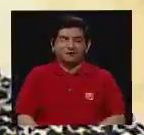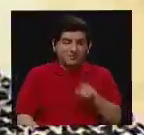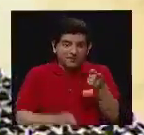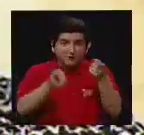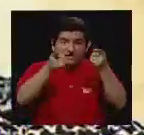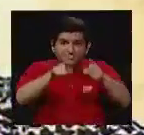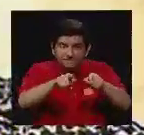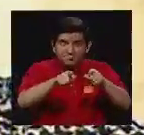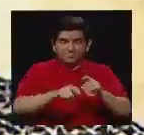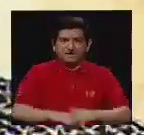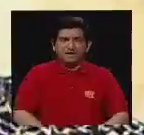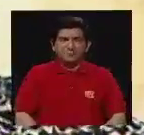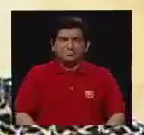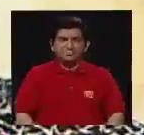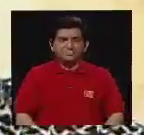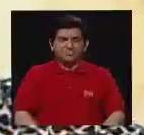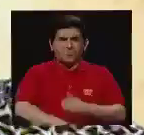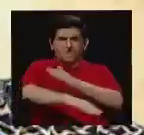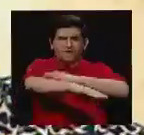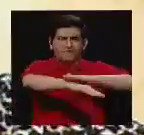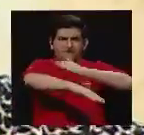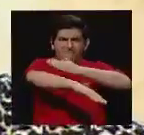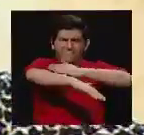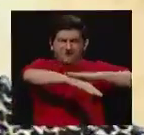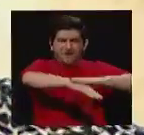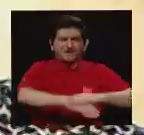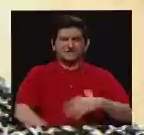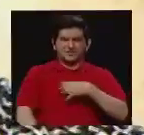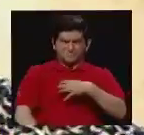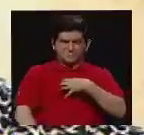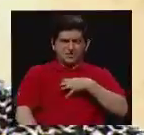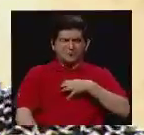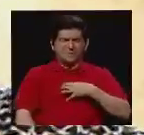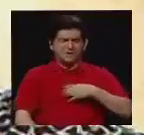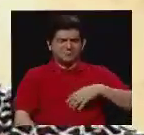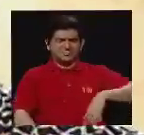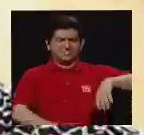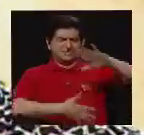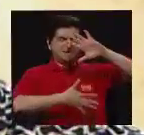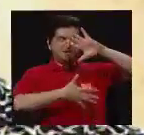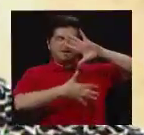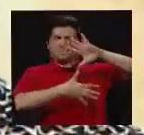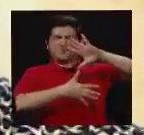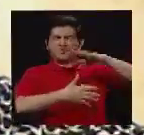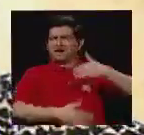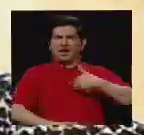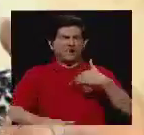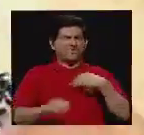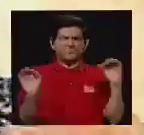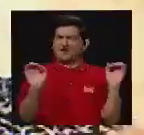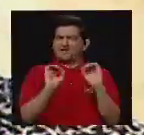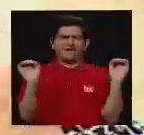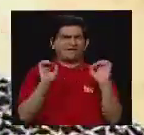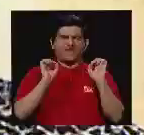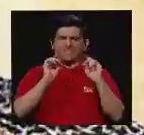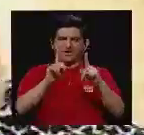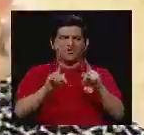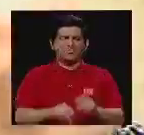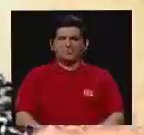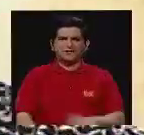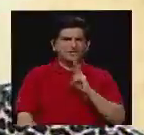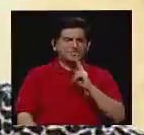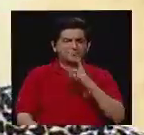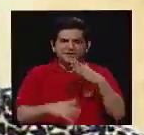que las razas nativas de América no tenían ninguna